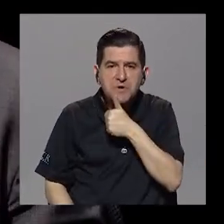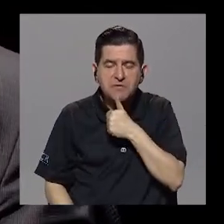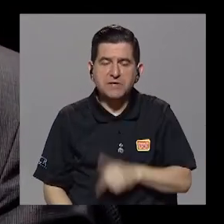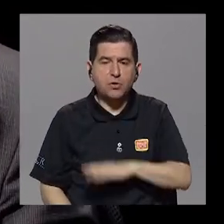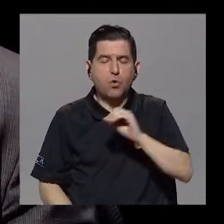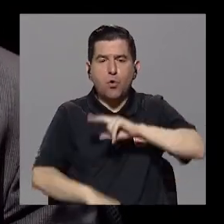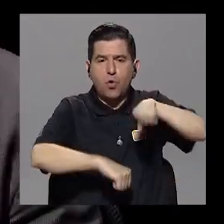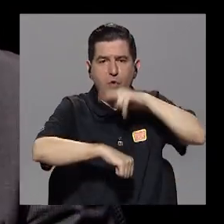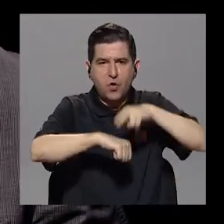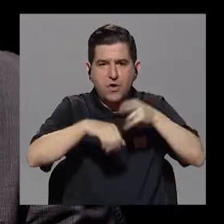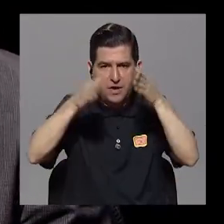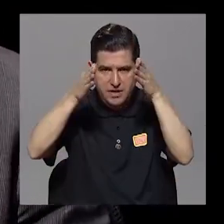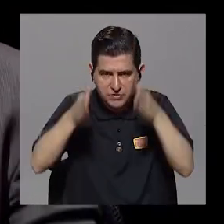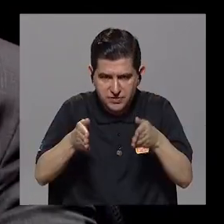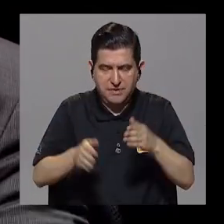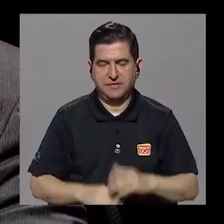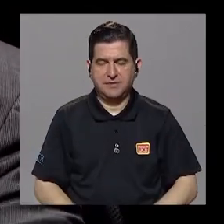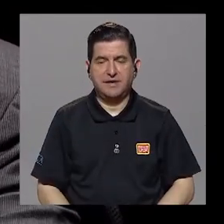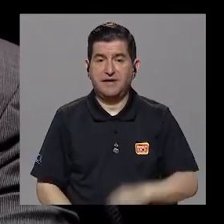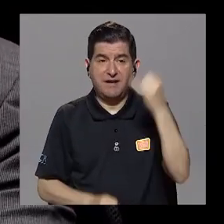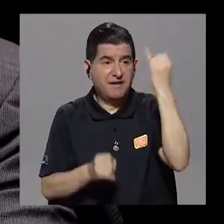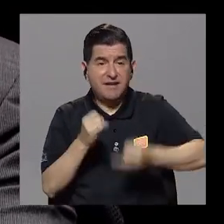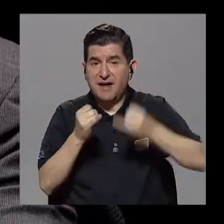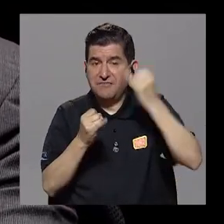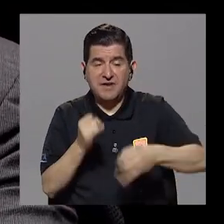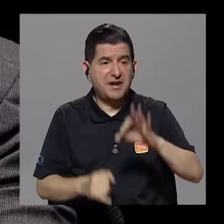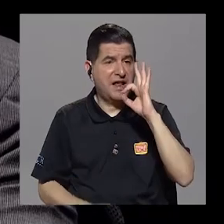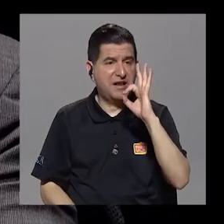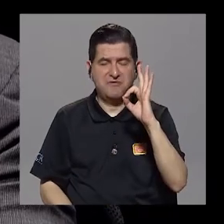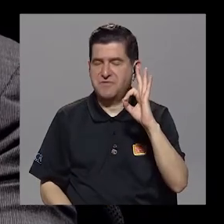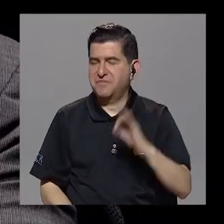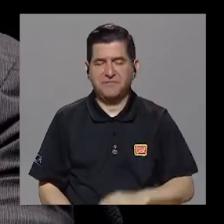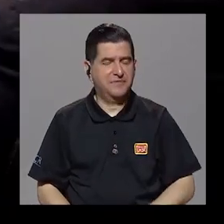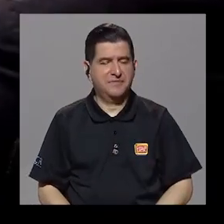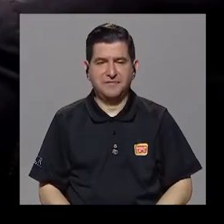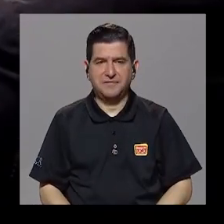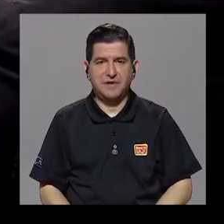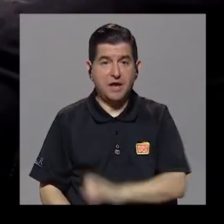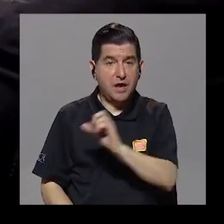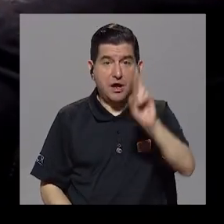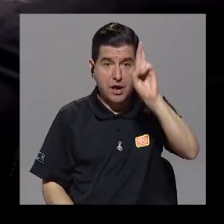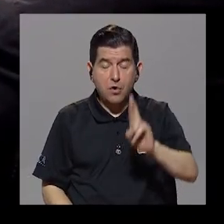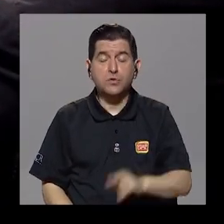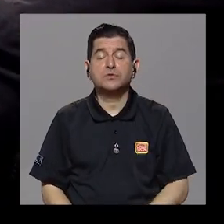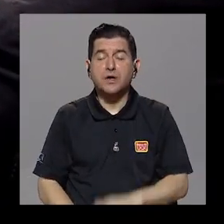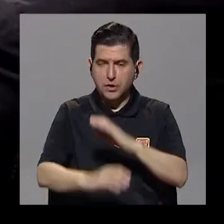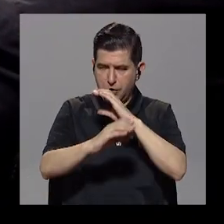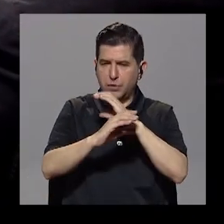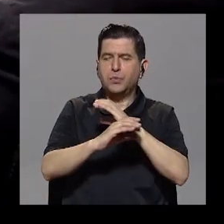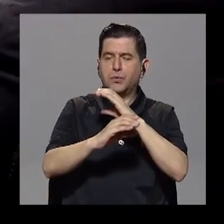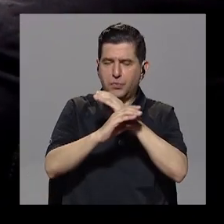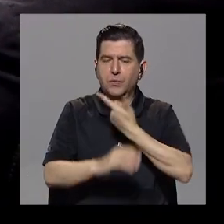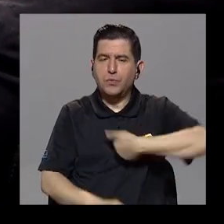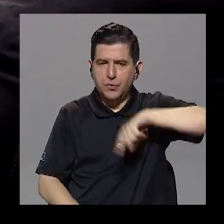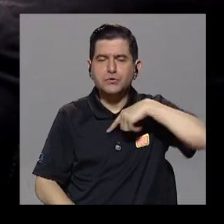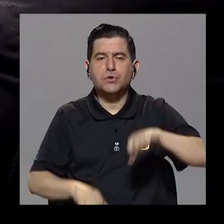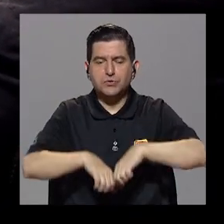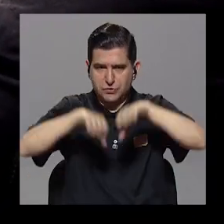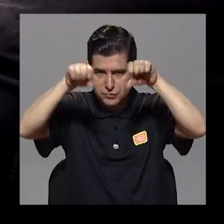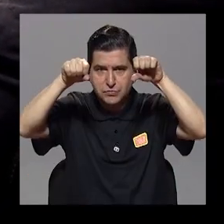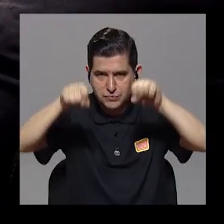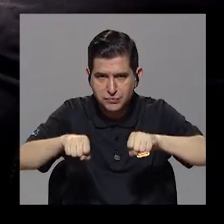privatizar y nacionalizar, y privatizar, y al final no termina bien eso. En Costa Rica, prudentemente, teníamos